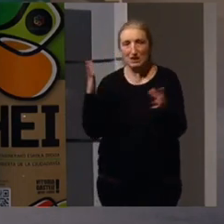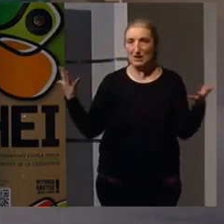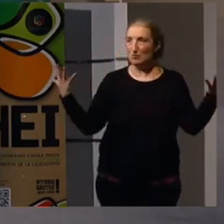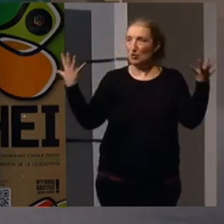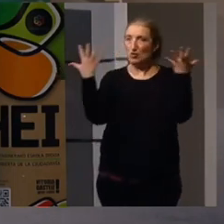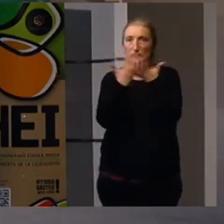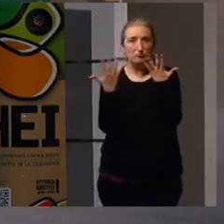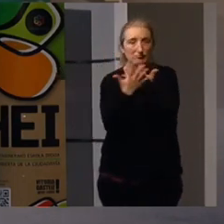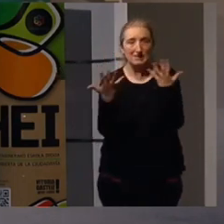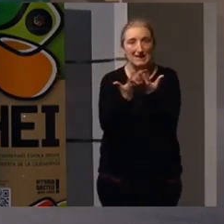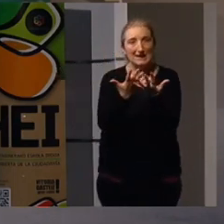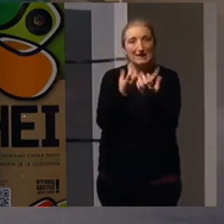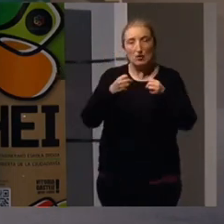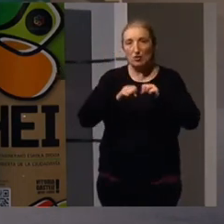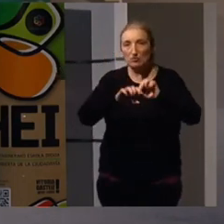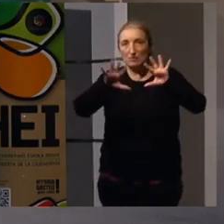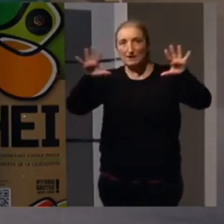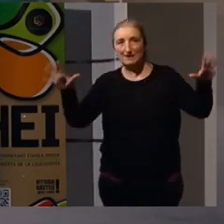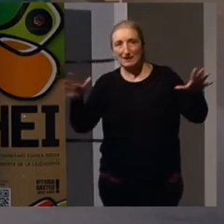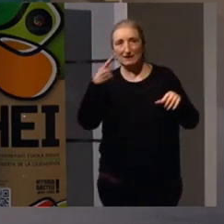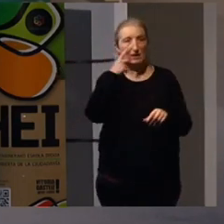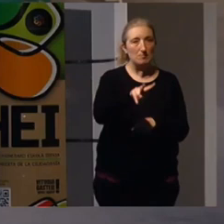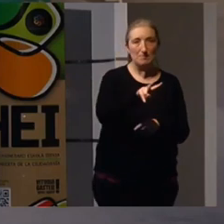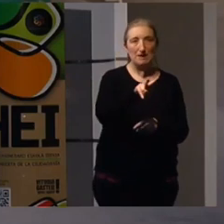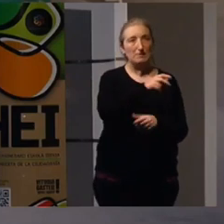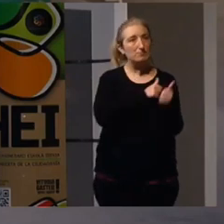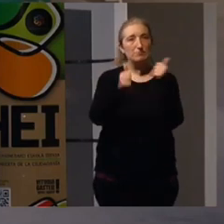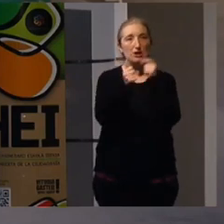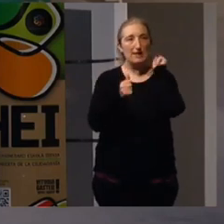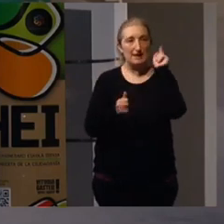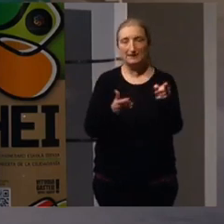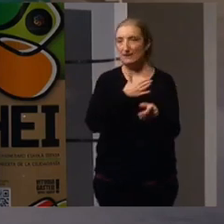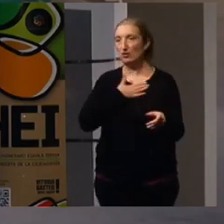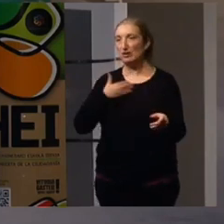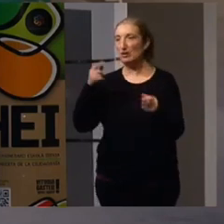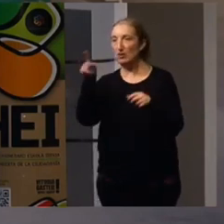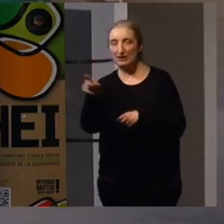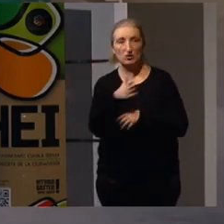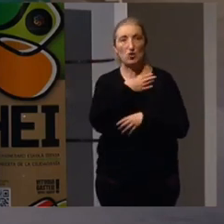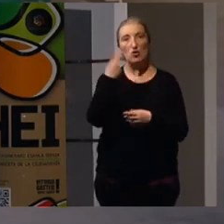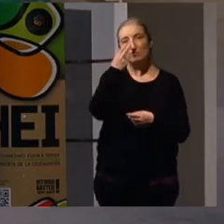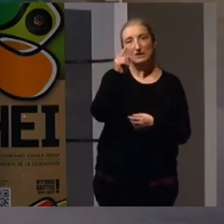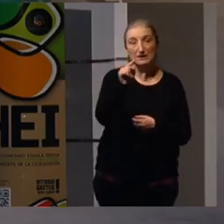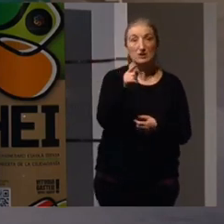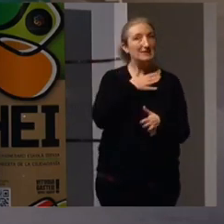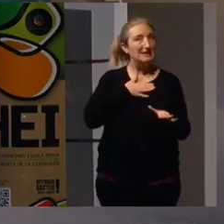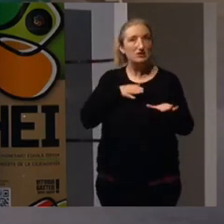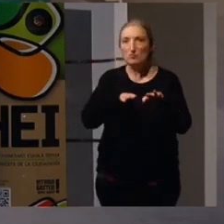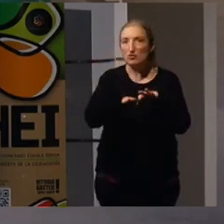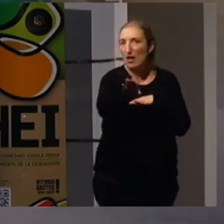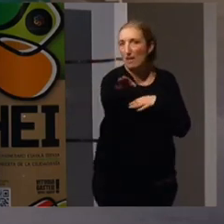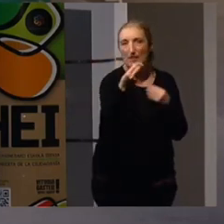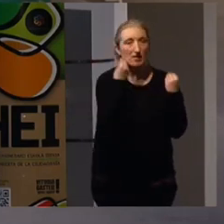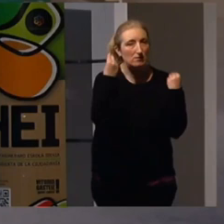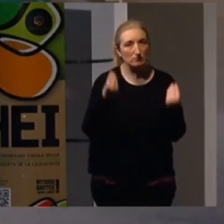al final vayan cristalizándose que algunas cosas se convierten en una prioridad social. En realidad, socialmente, en eso hemos avanzado muchísimo.